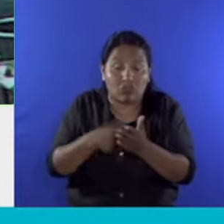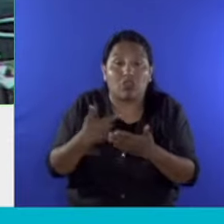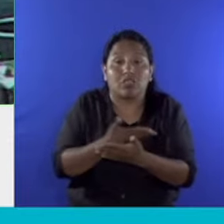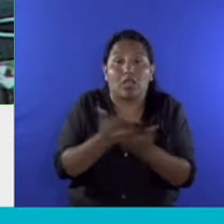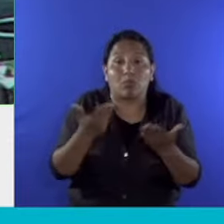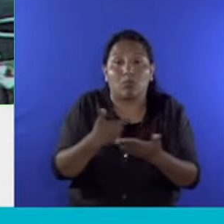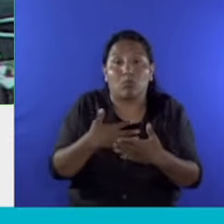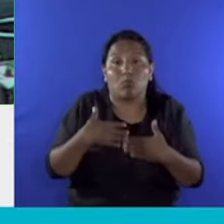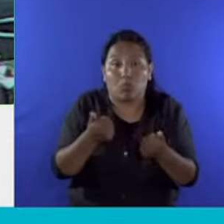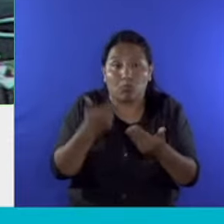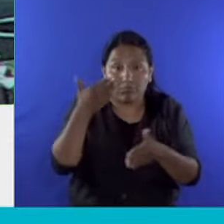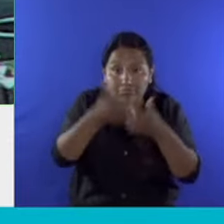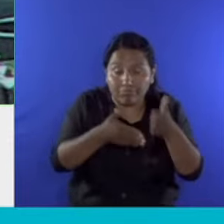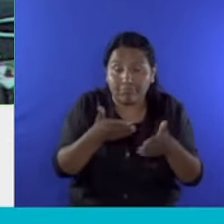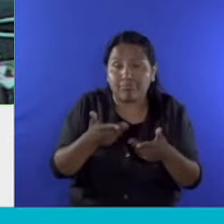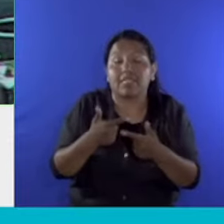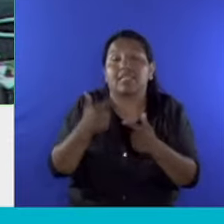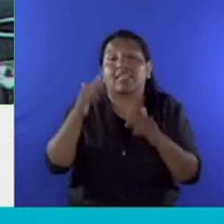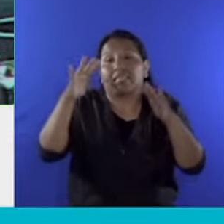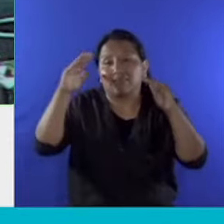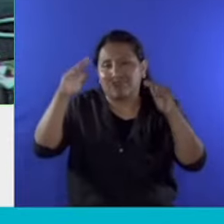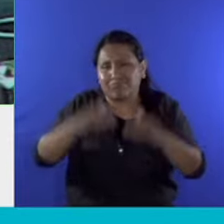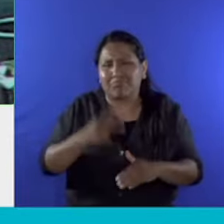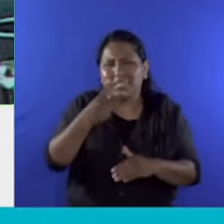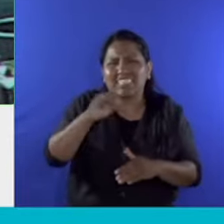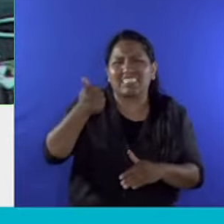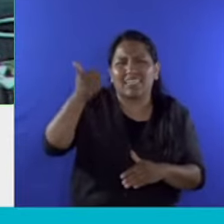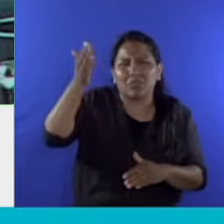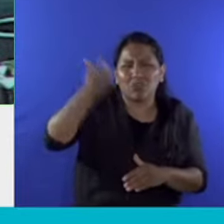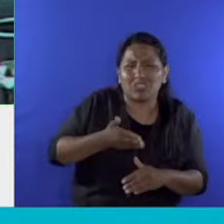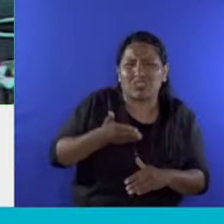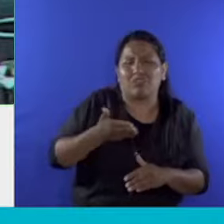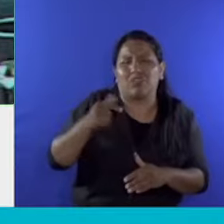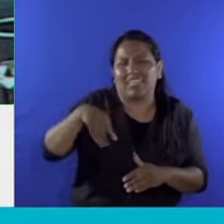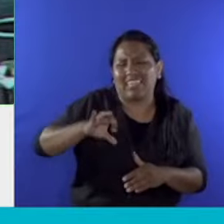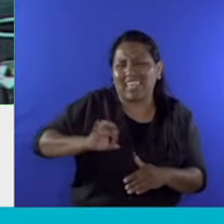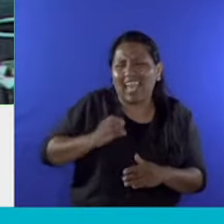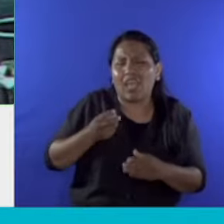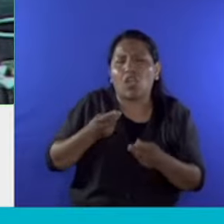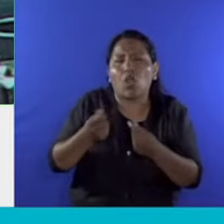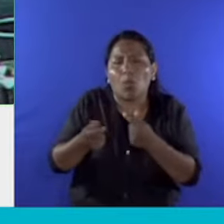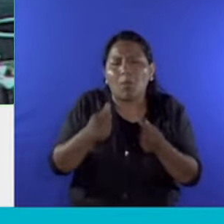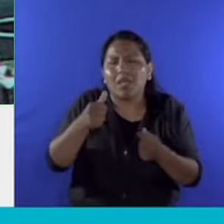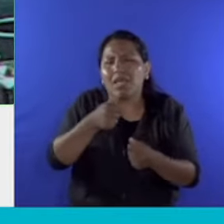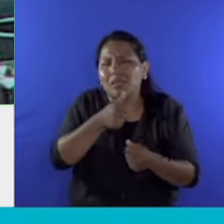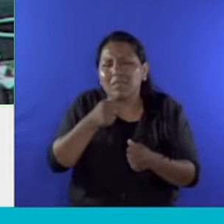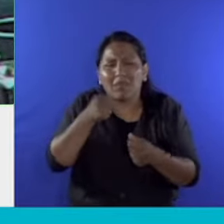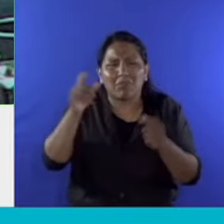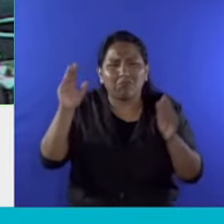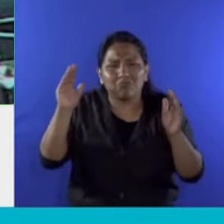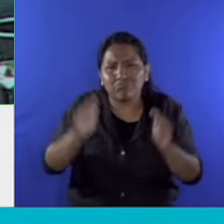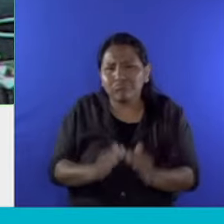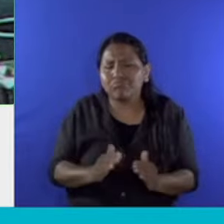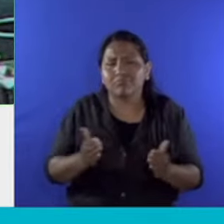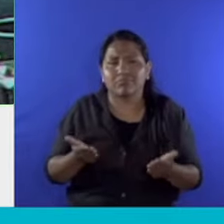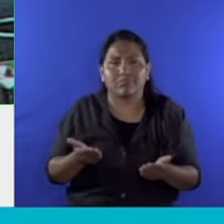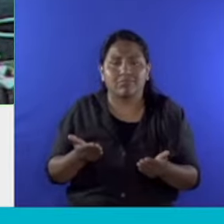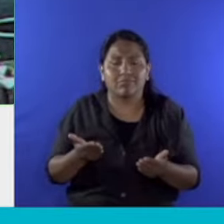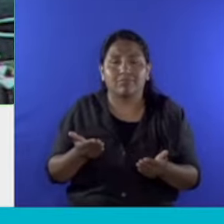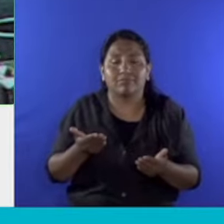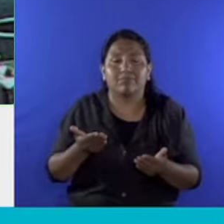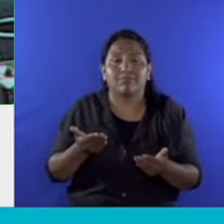pública, en el contexto de una caída del 26% este año de la compra de medicamentos, en